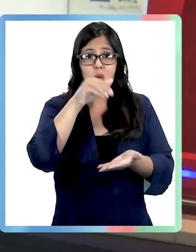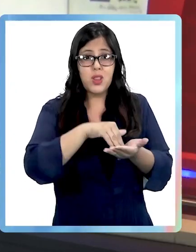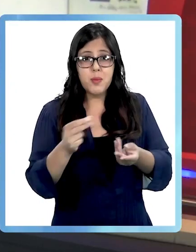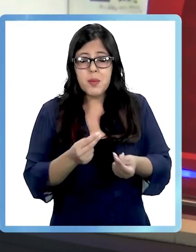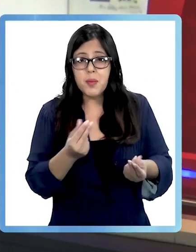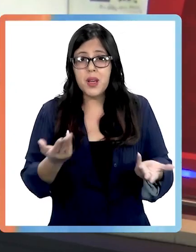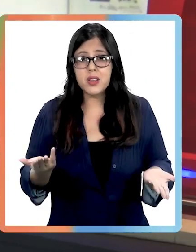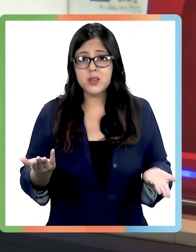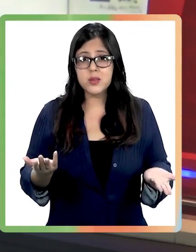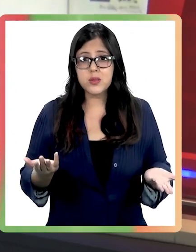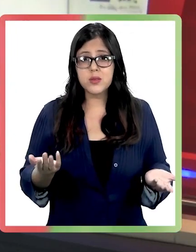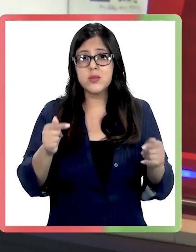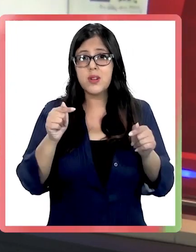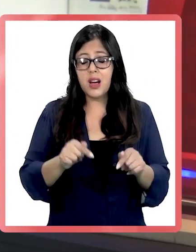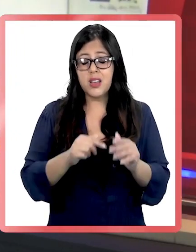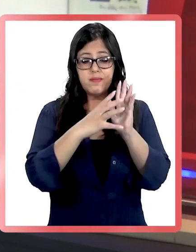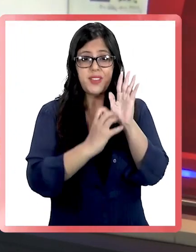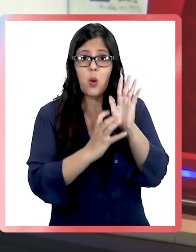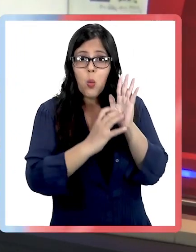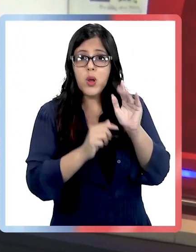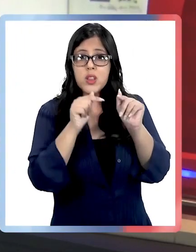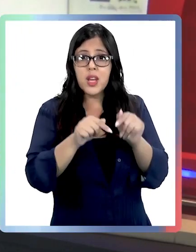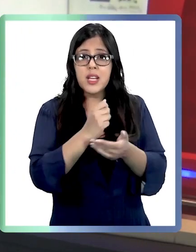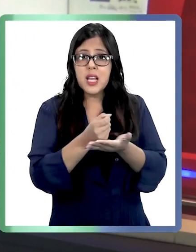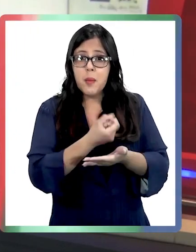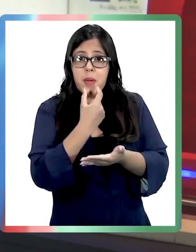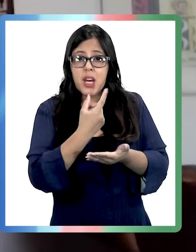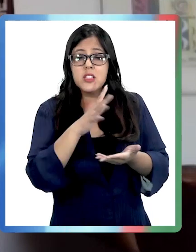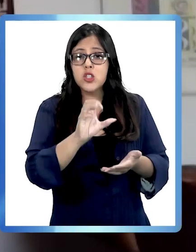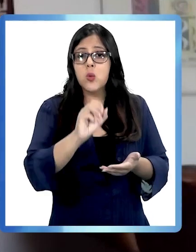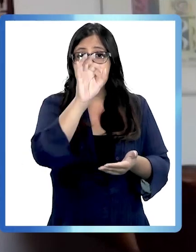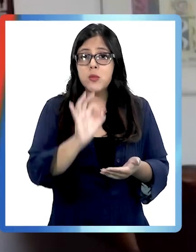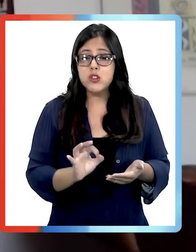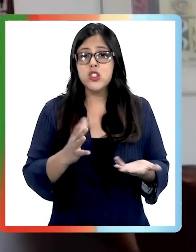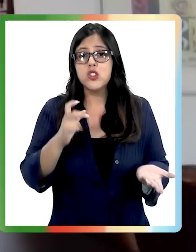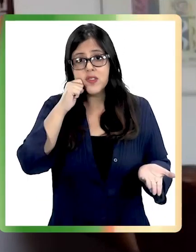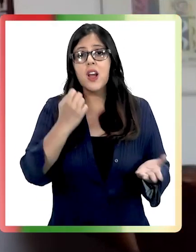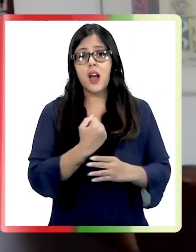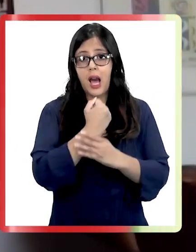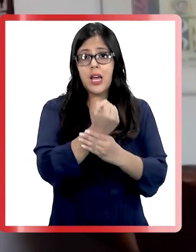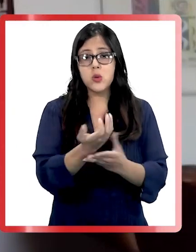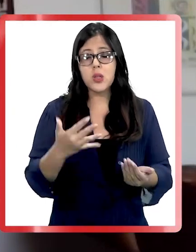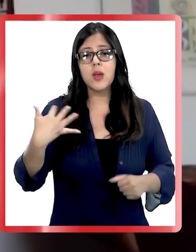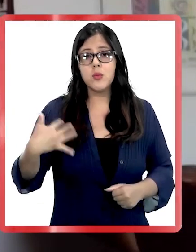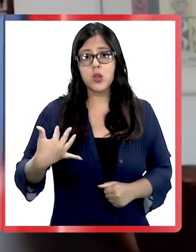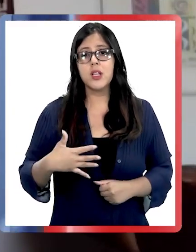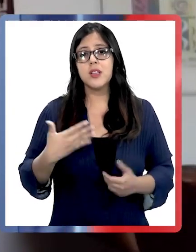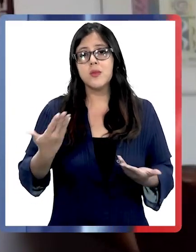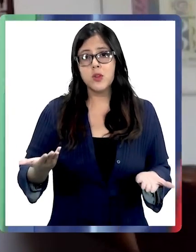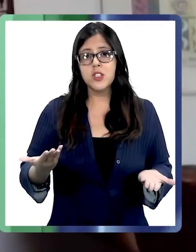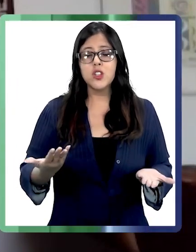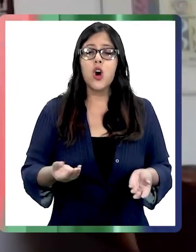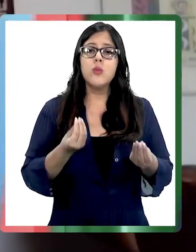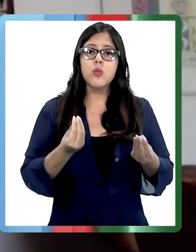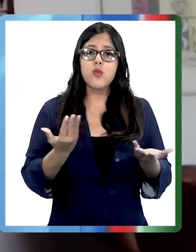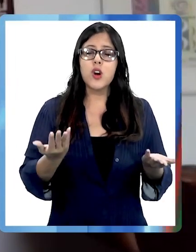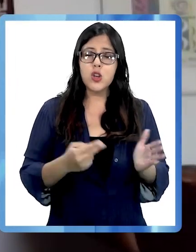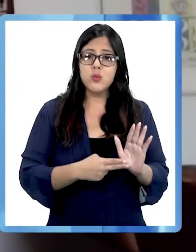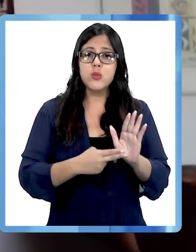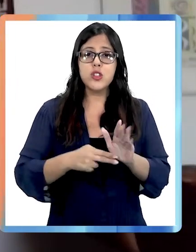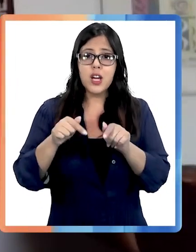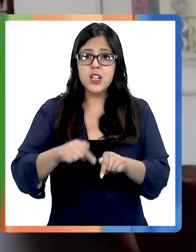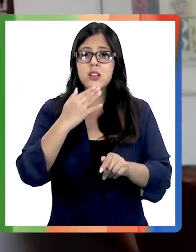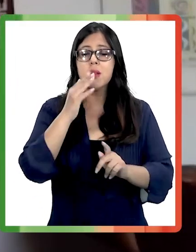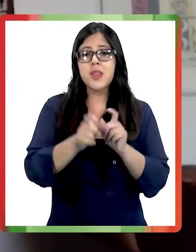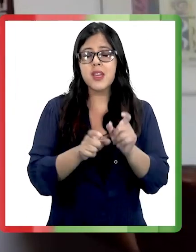valen 50.000 pesos, el que se descuente ese medicamento en un 50%, la verdad es que es una ayuda muy importante. Así que es muy bueno dar a